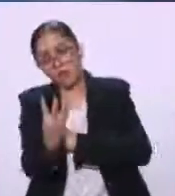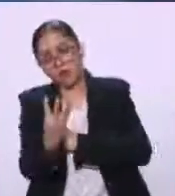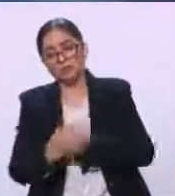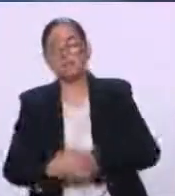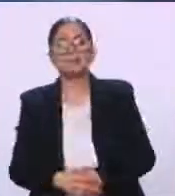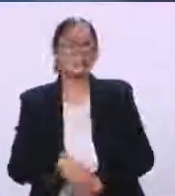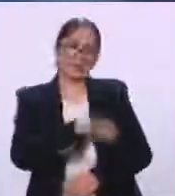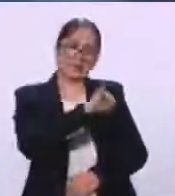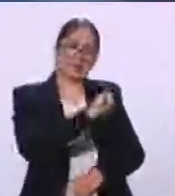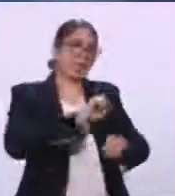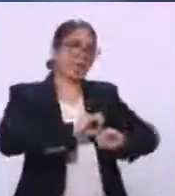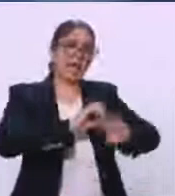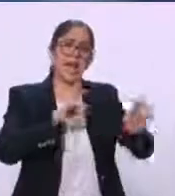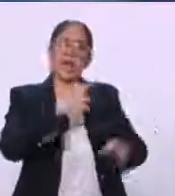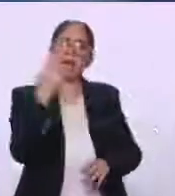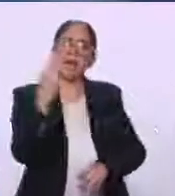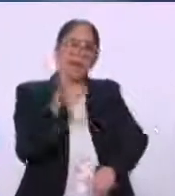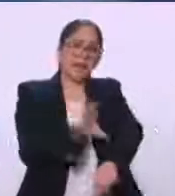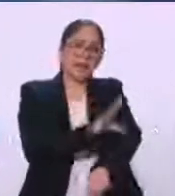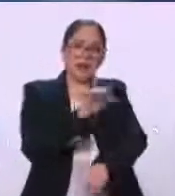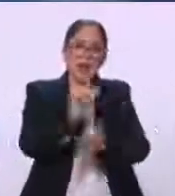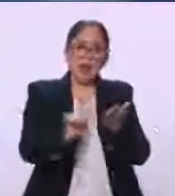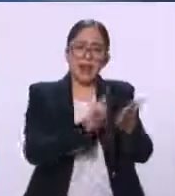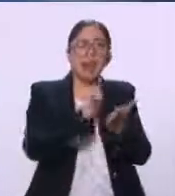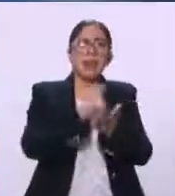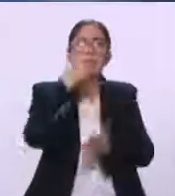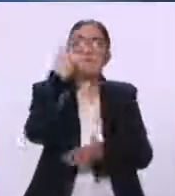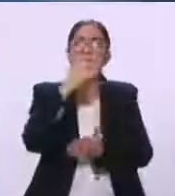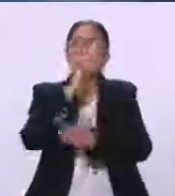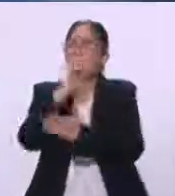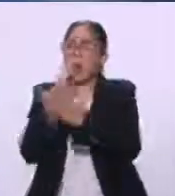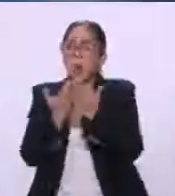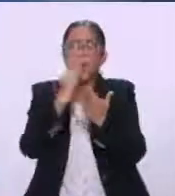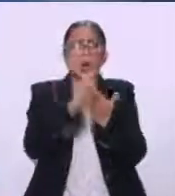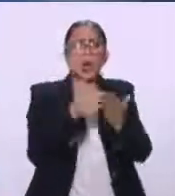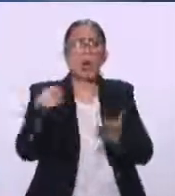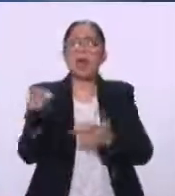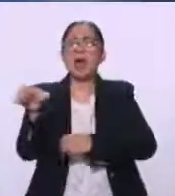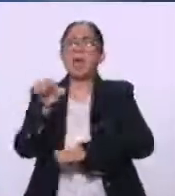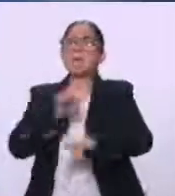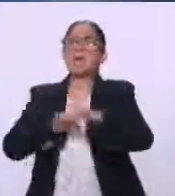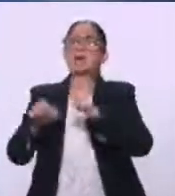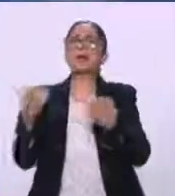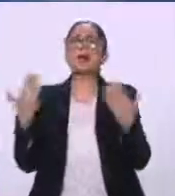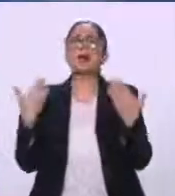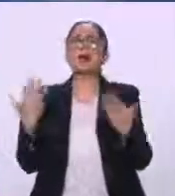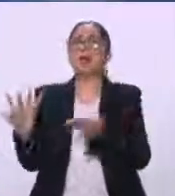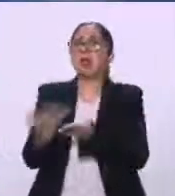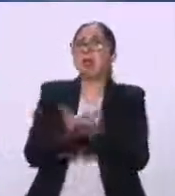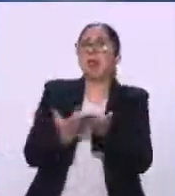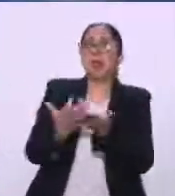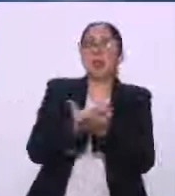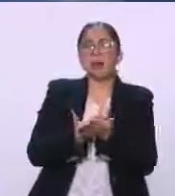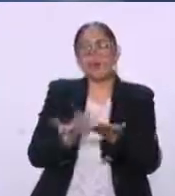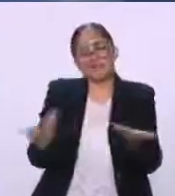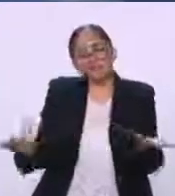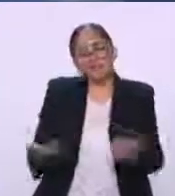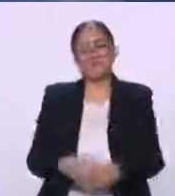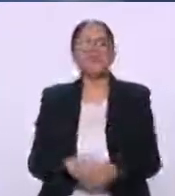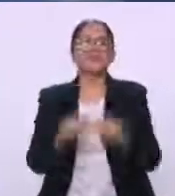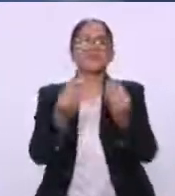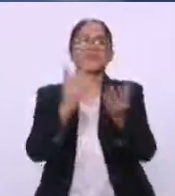de nuestros recursos y con contratos que beneficien a estas personas que ya vimos que cayeron en blandito. Muchísimas gracias, ingeniero Valderas, por habernos